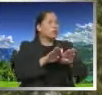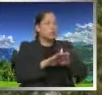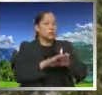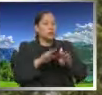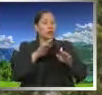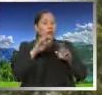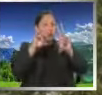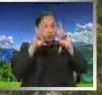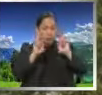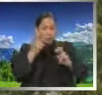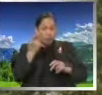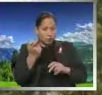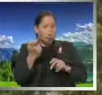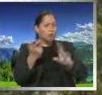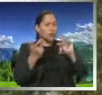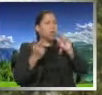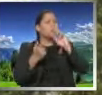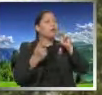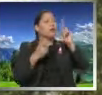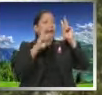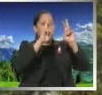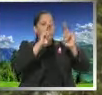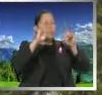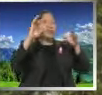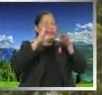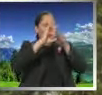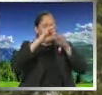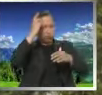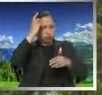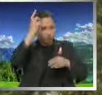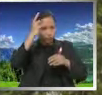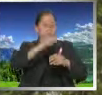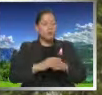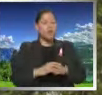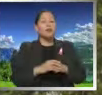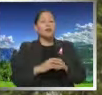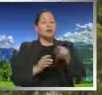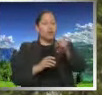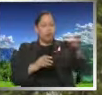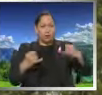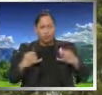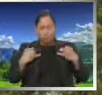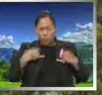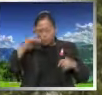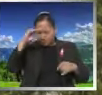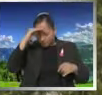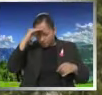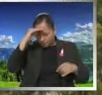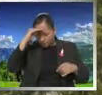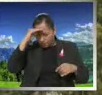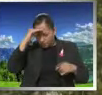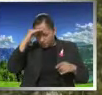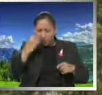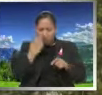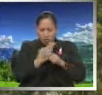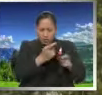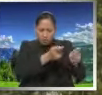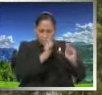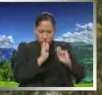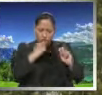económico, sino desde el plano espiritual, digamos. Así es que estos jóvenes, cuestionándose estos roles que deben de asumir también